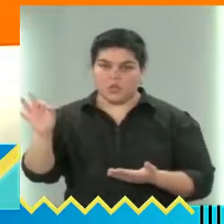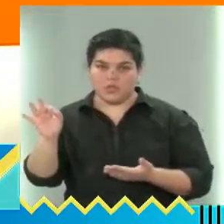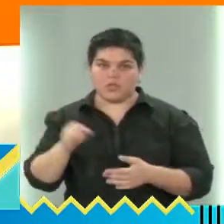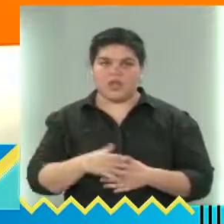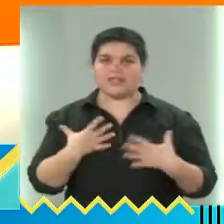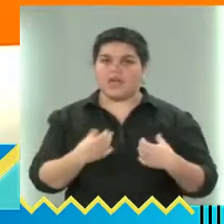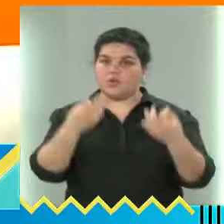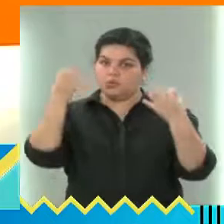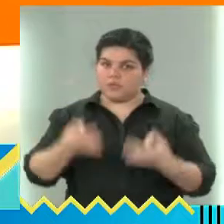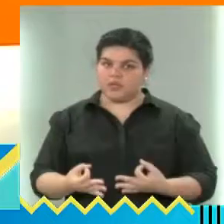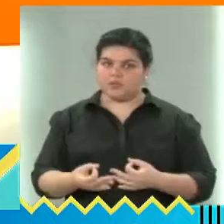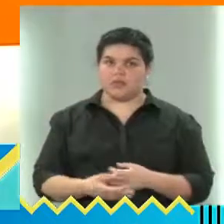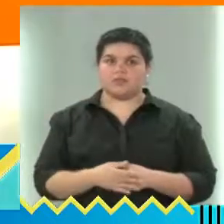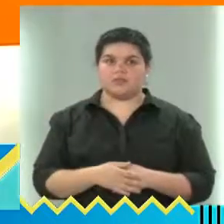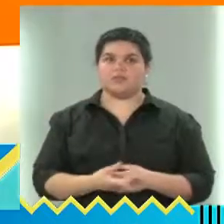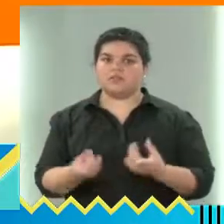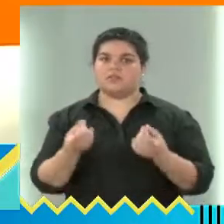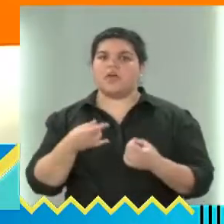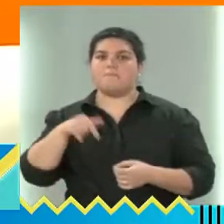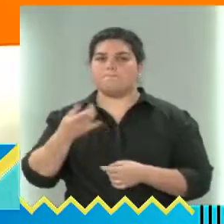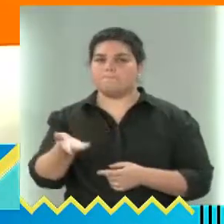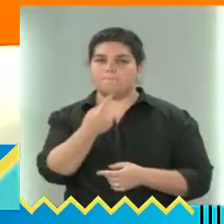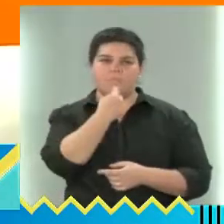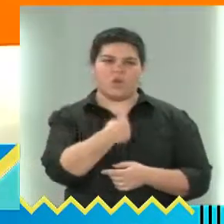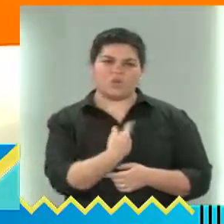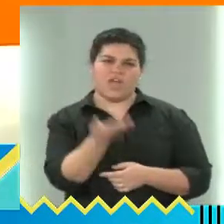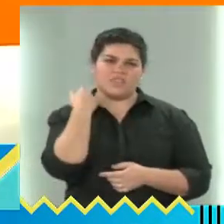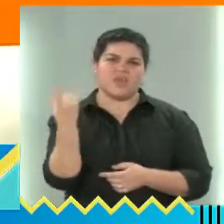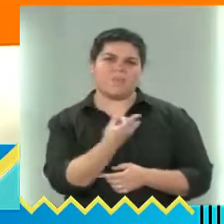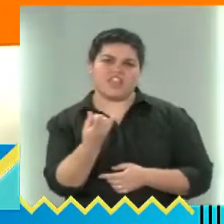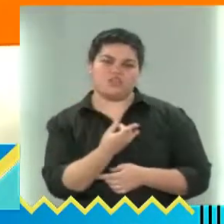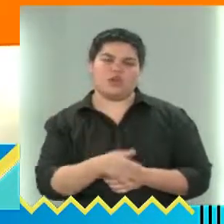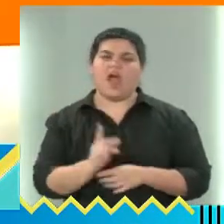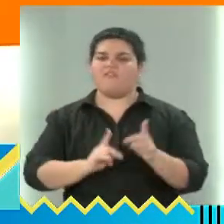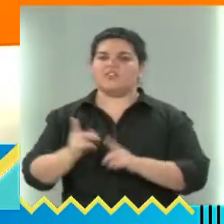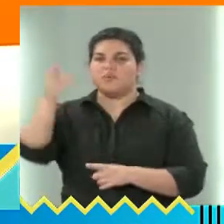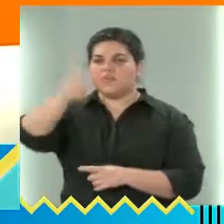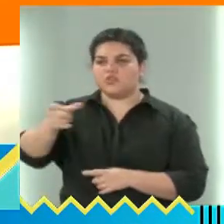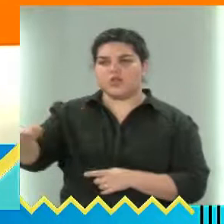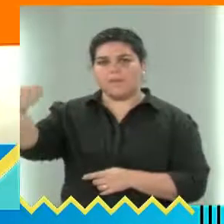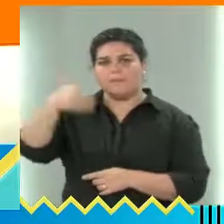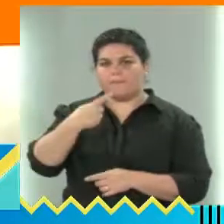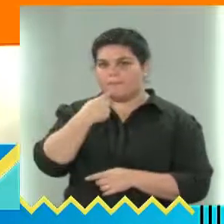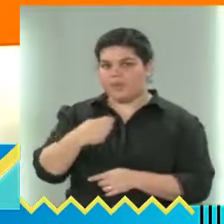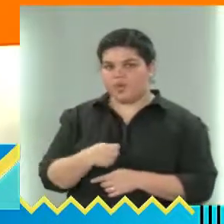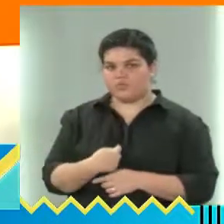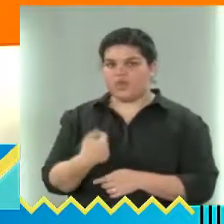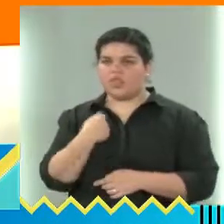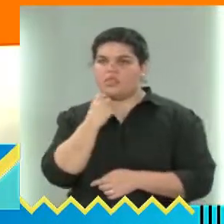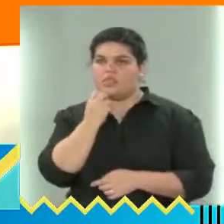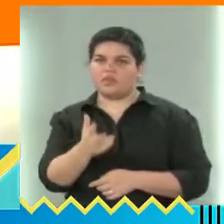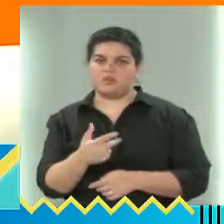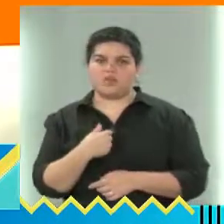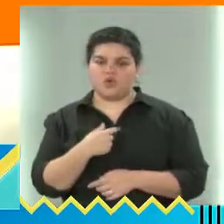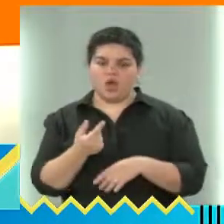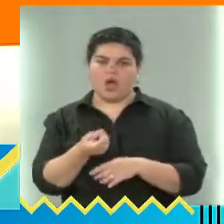no hace falta estar en ayunas. Esto es uno de los mitos que recién preguntabas, que la gente por ahí se acerca o se autoexcluye porque no está en